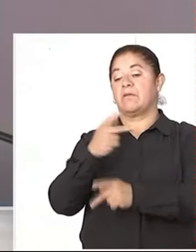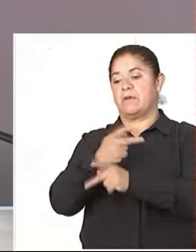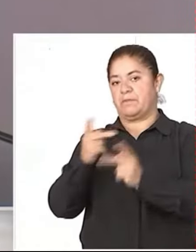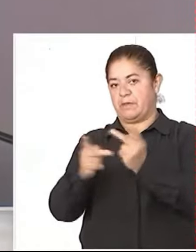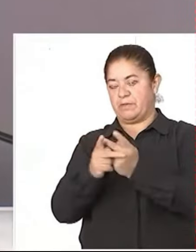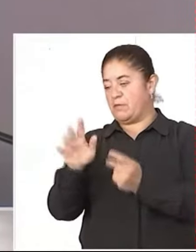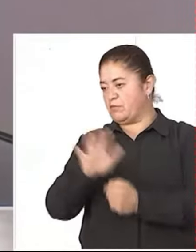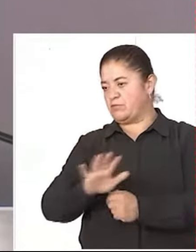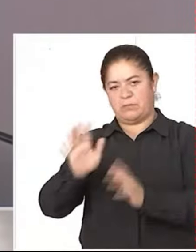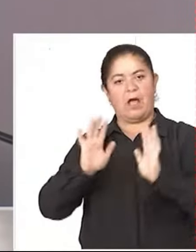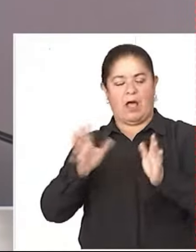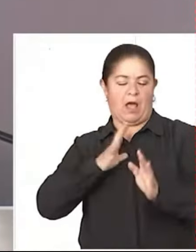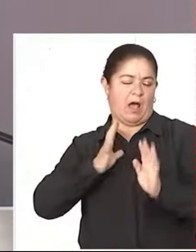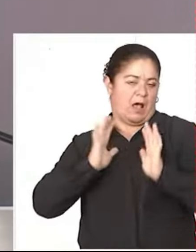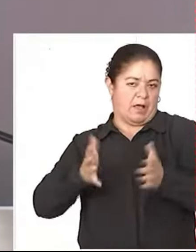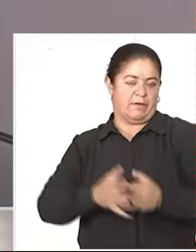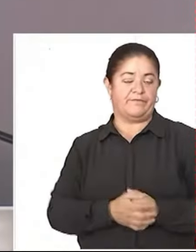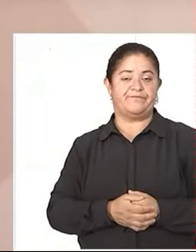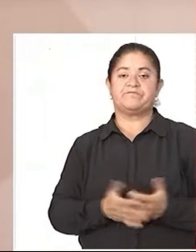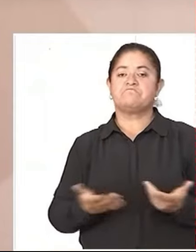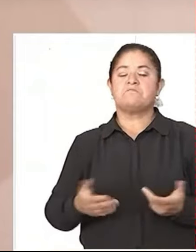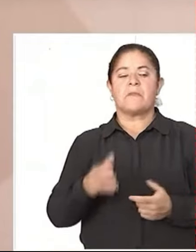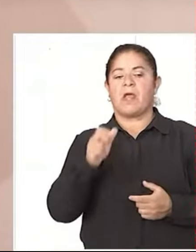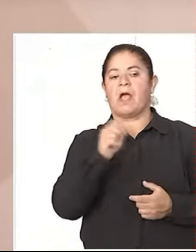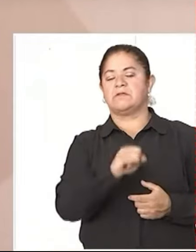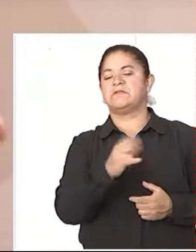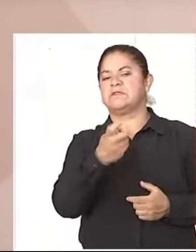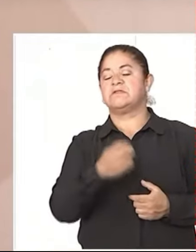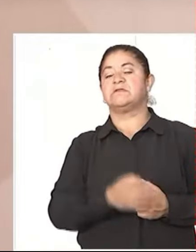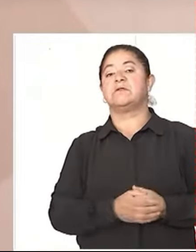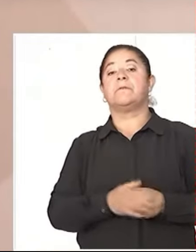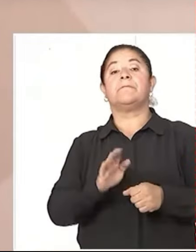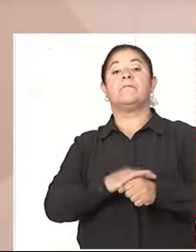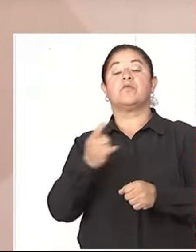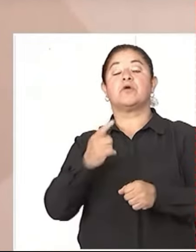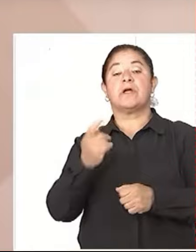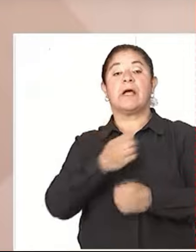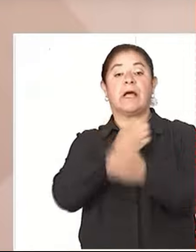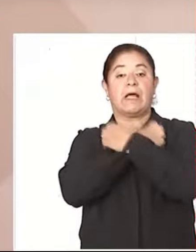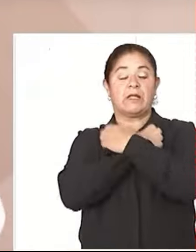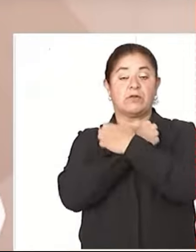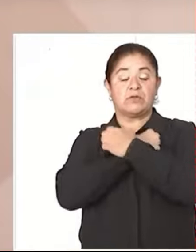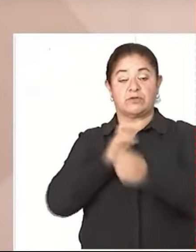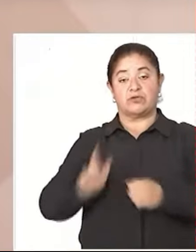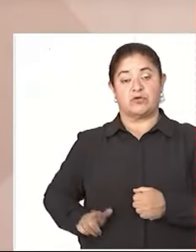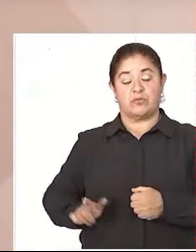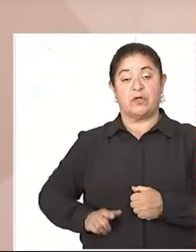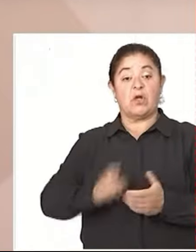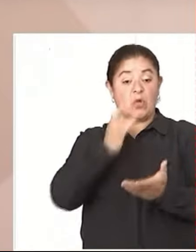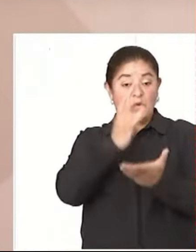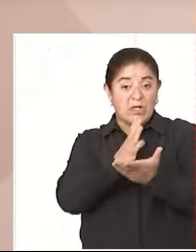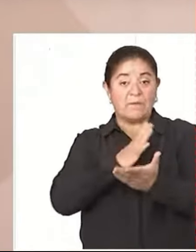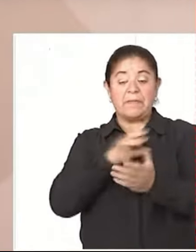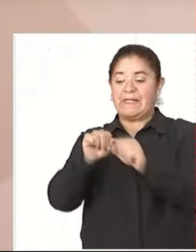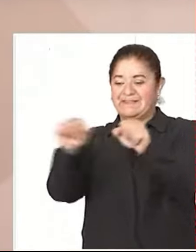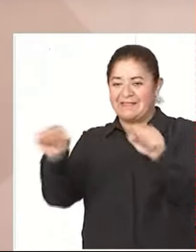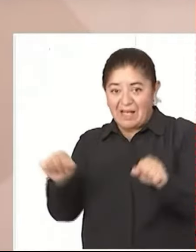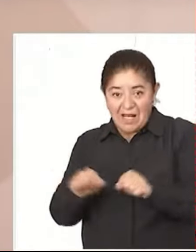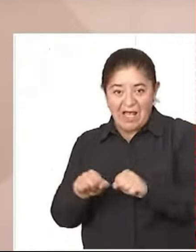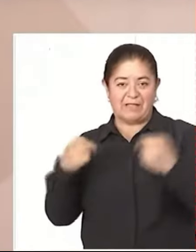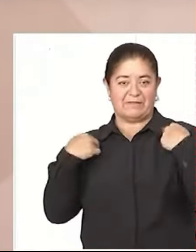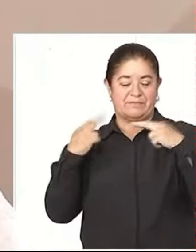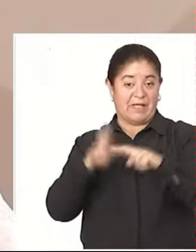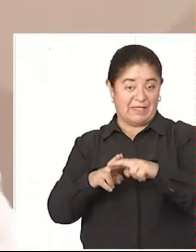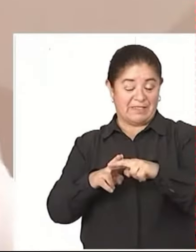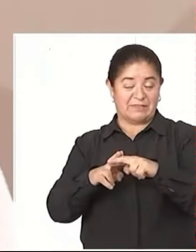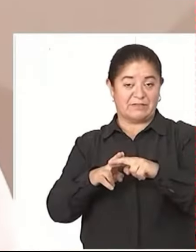programas mis queridos amigos y aquí la pregunta es ustedes cómo se sienten de recibir tanto apoyo por